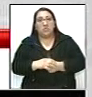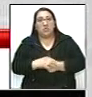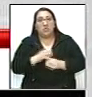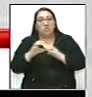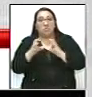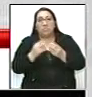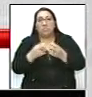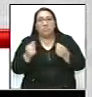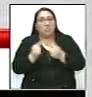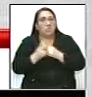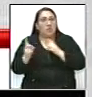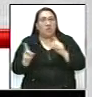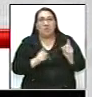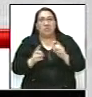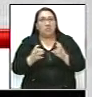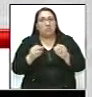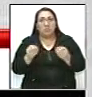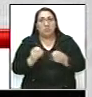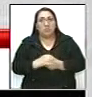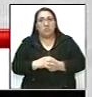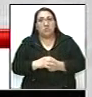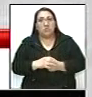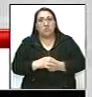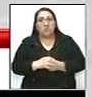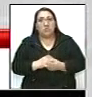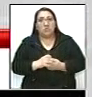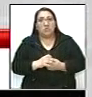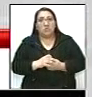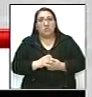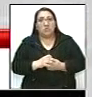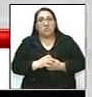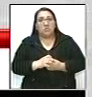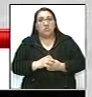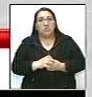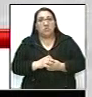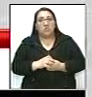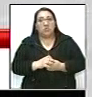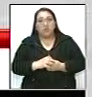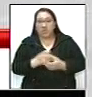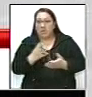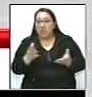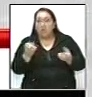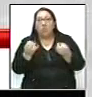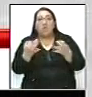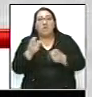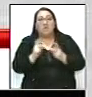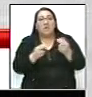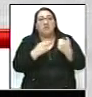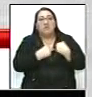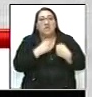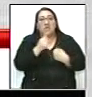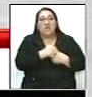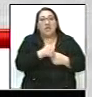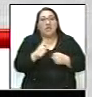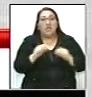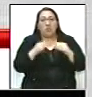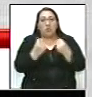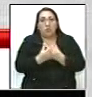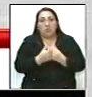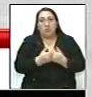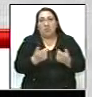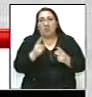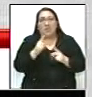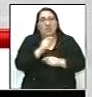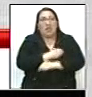se debatió muchísimo respecto a qué tipo de representación, cuántos representantes van a tener lugares como por ejemplo